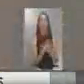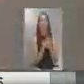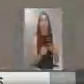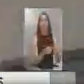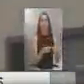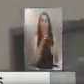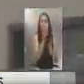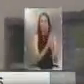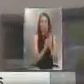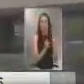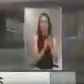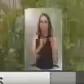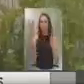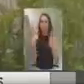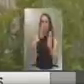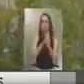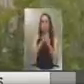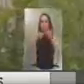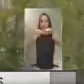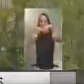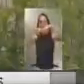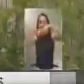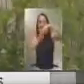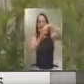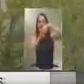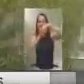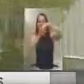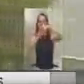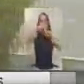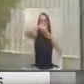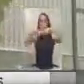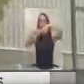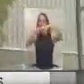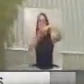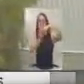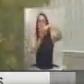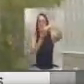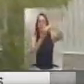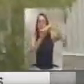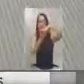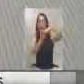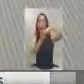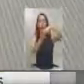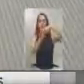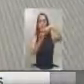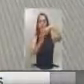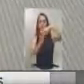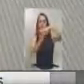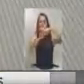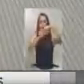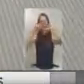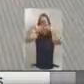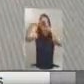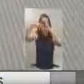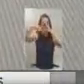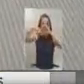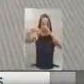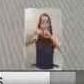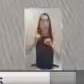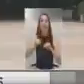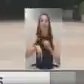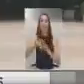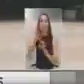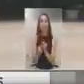estos equipos es que la cámara está estable, yo estoy moviéndolo y la cámara se mantiene en posición horizontal. Este modelo es uno de los